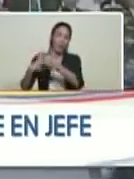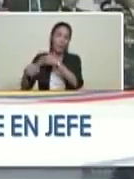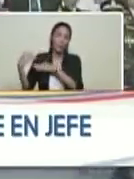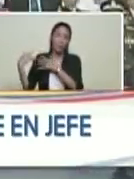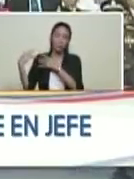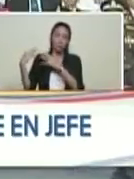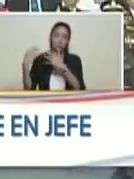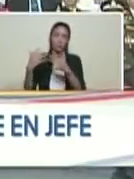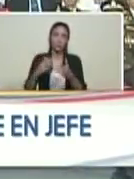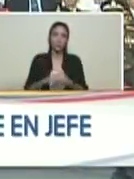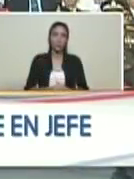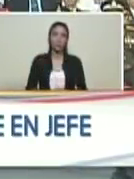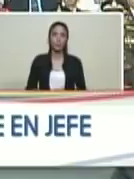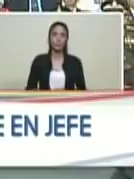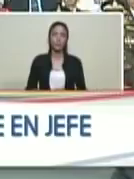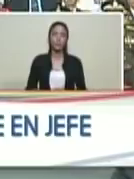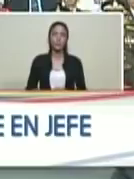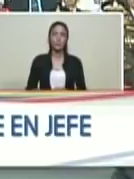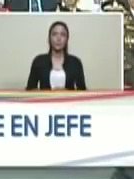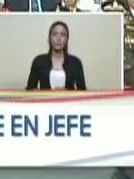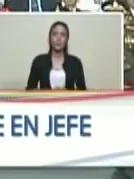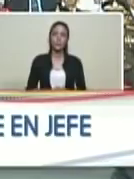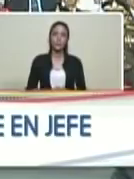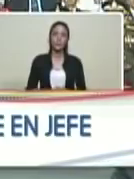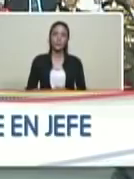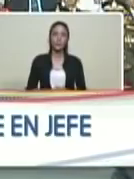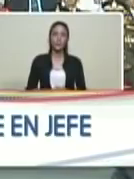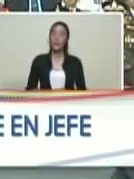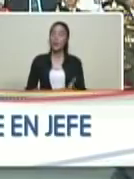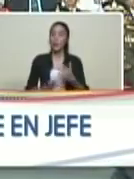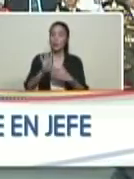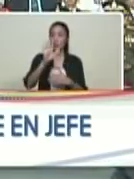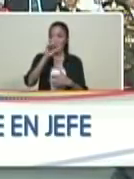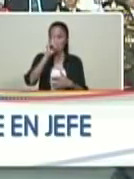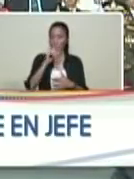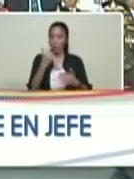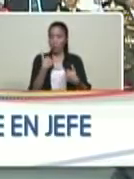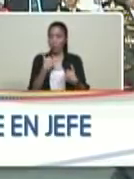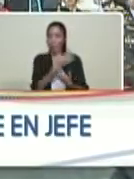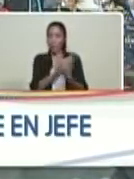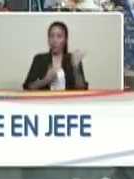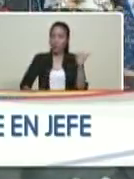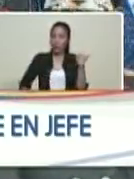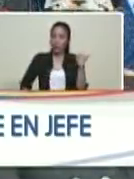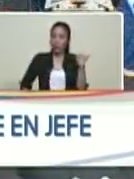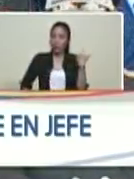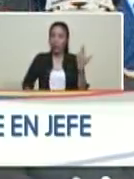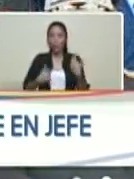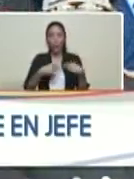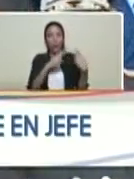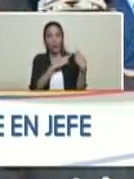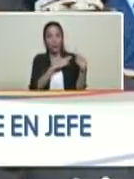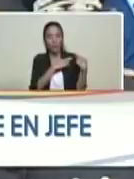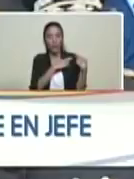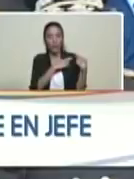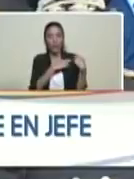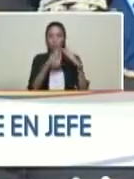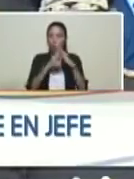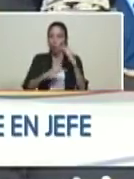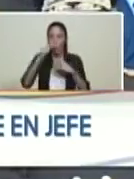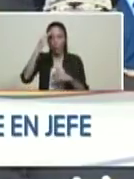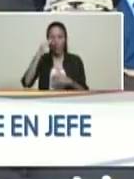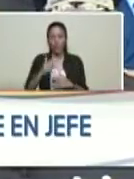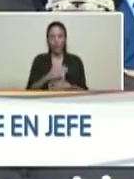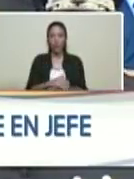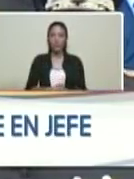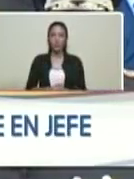en estos cinco años de presidente de la republica jefe de estado y comandante en jefe de la fuerza armada nacional